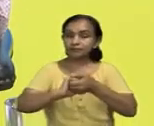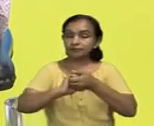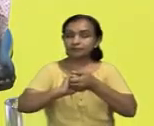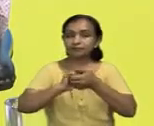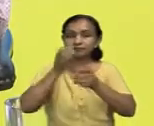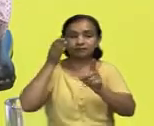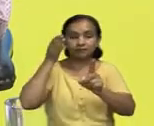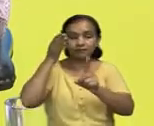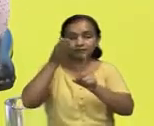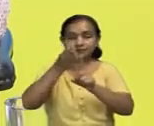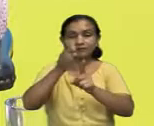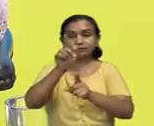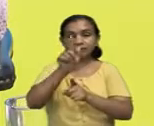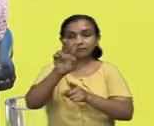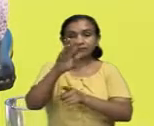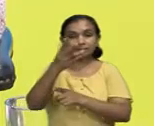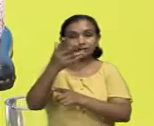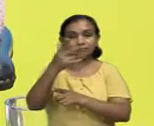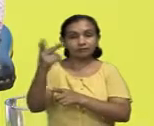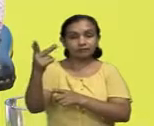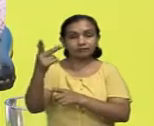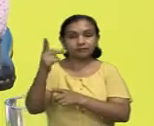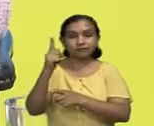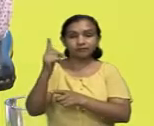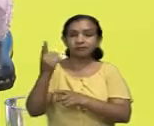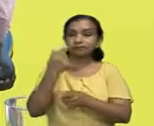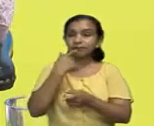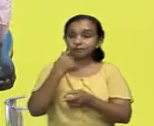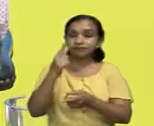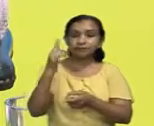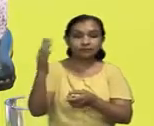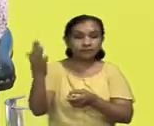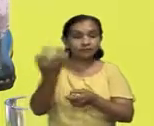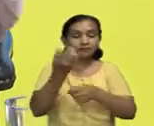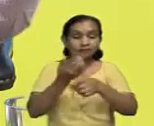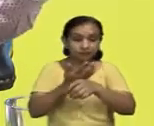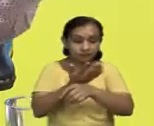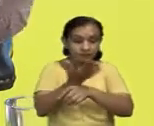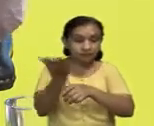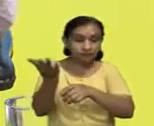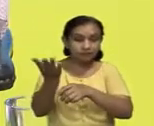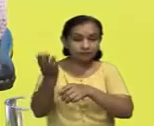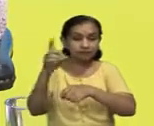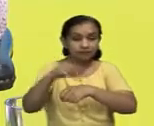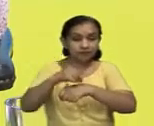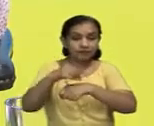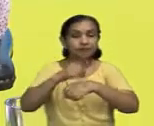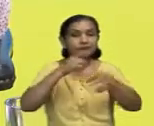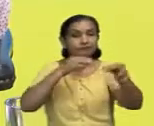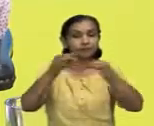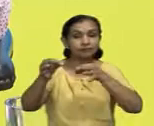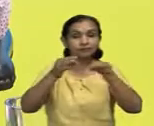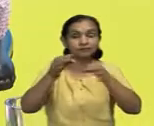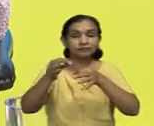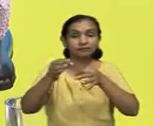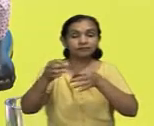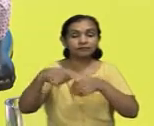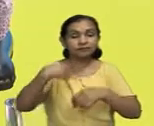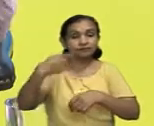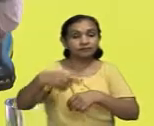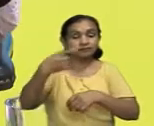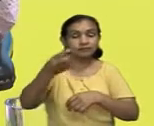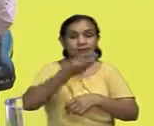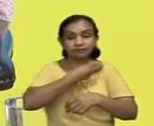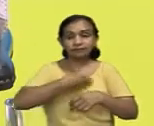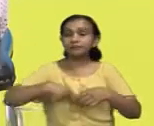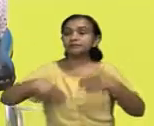fiel sintonía. Le invitamos a tomar todos estos consejos que nos brindó el doctor el día de hoy y que nos brinda a diario al